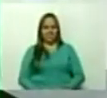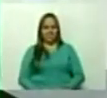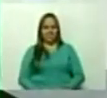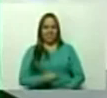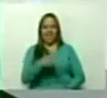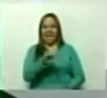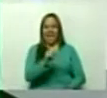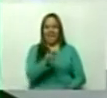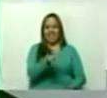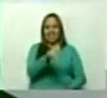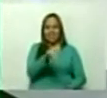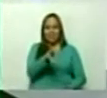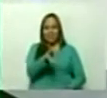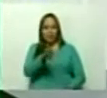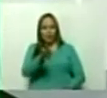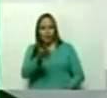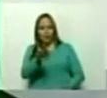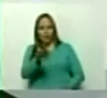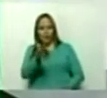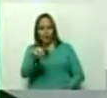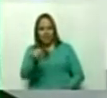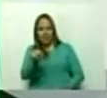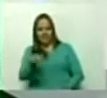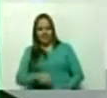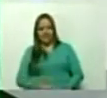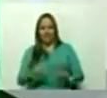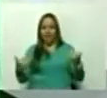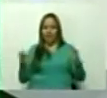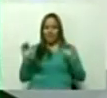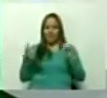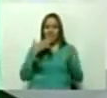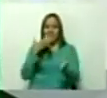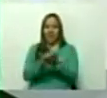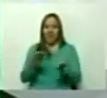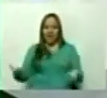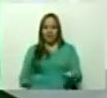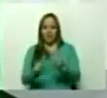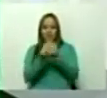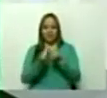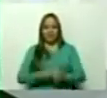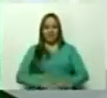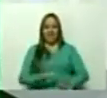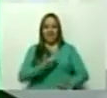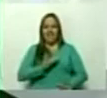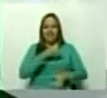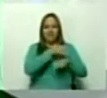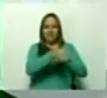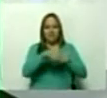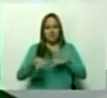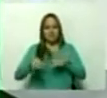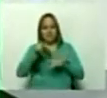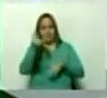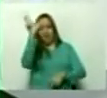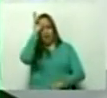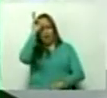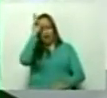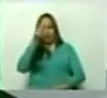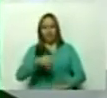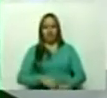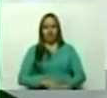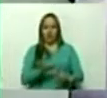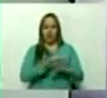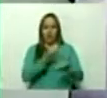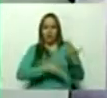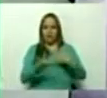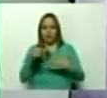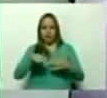también. Carirubana también. Te amo, Carirubana. Nos despedimos. Bueno. Gracias por habernos acompañado. Gracias, el alcalde, Lisa, del municipio Carirubana en el estado Falcón, Abel Petit, compartiendo con